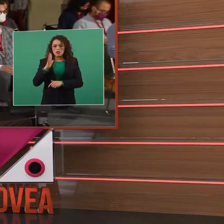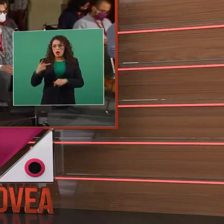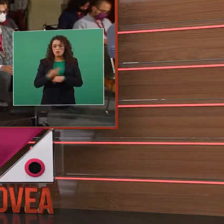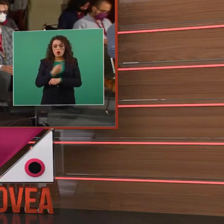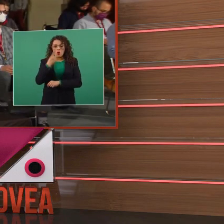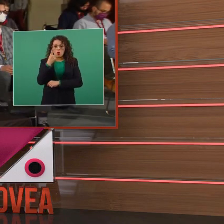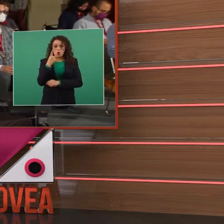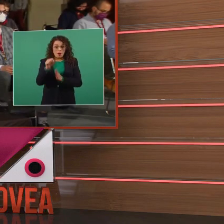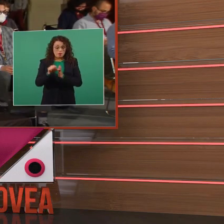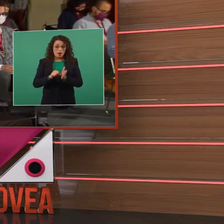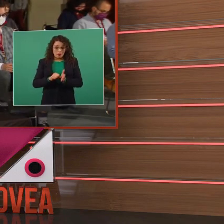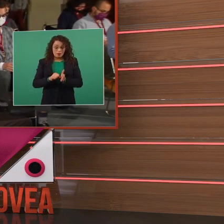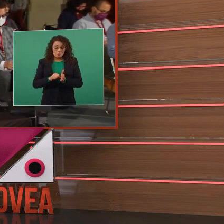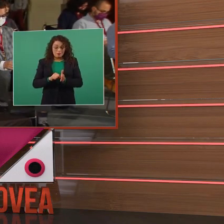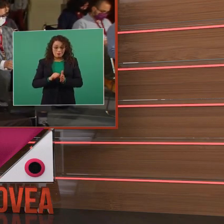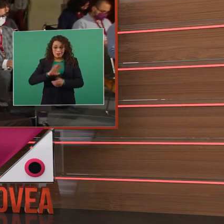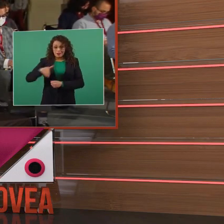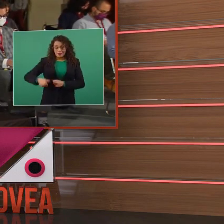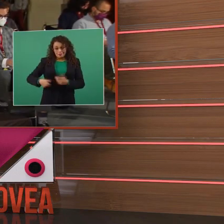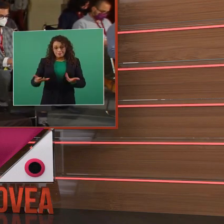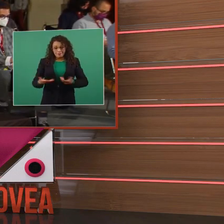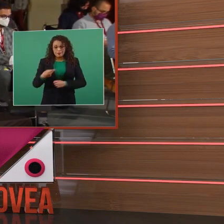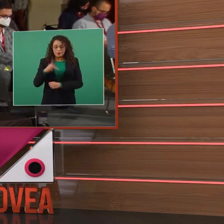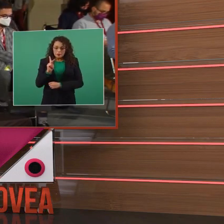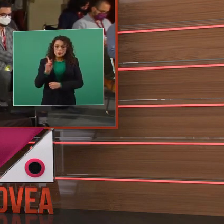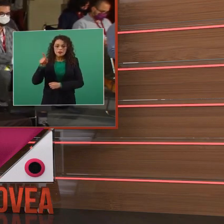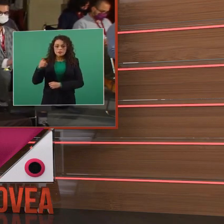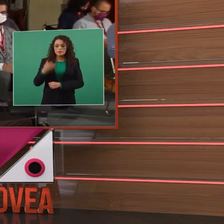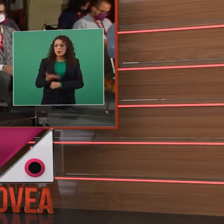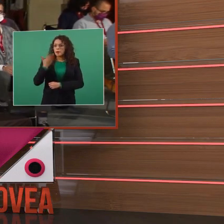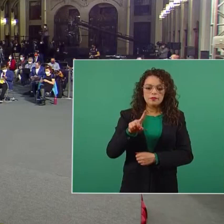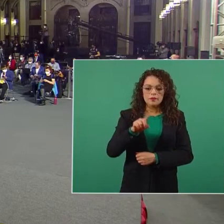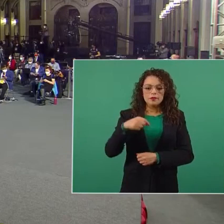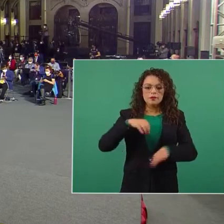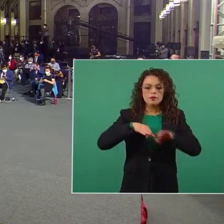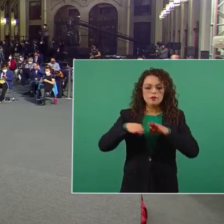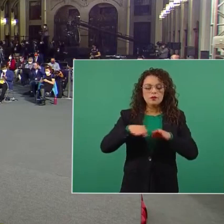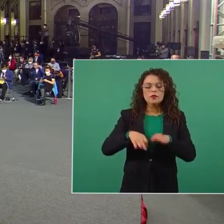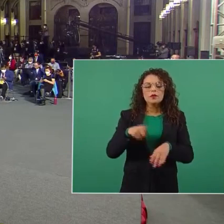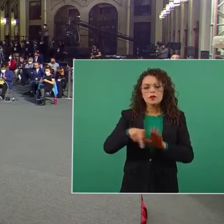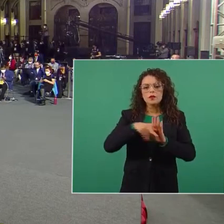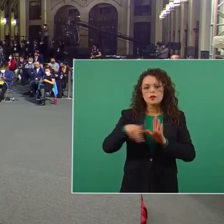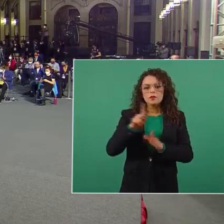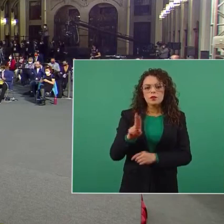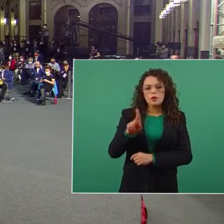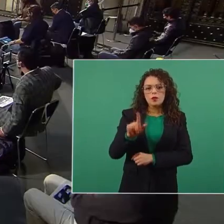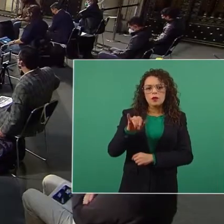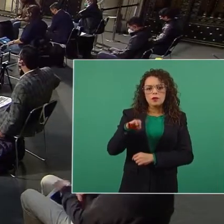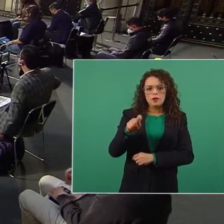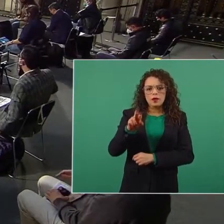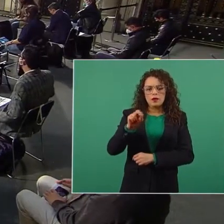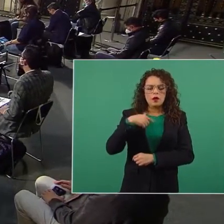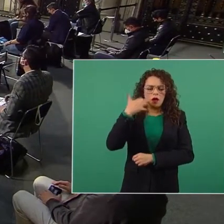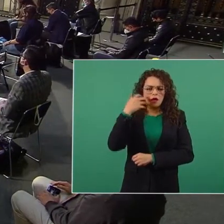actuado. El jueves 3 de junio se cumplió un mes de esta tragedia y no faltó quien preguntara este tipo de cosas. Presidente, me gustaría comentarle